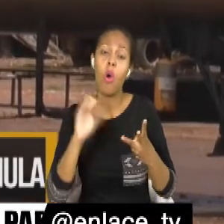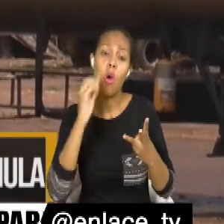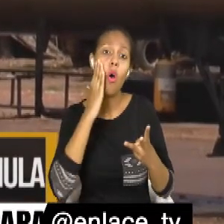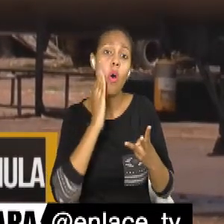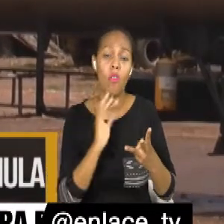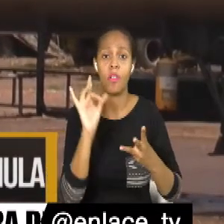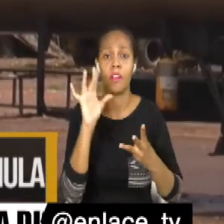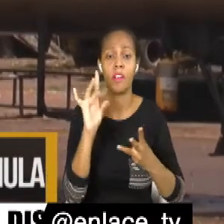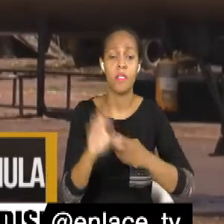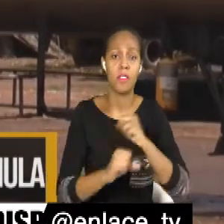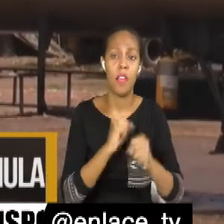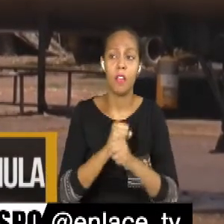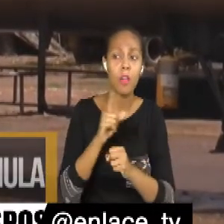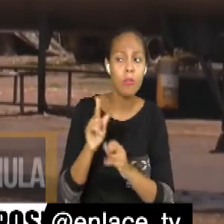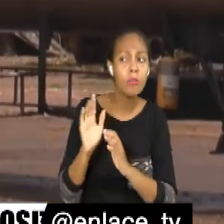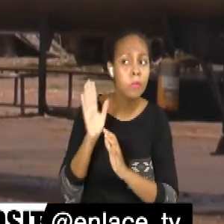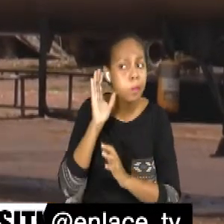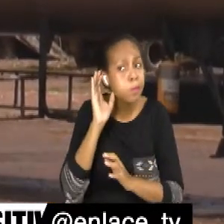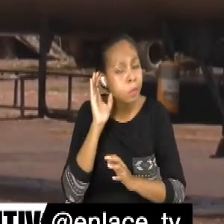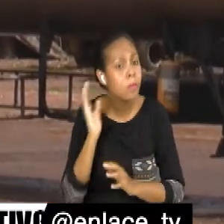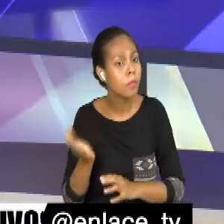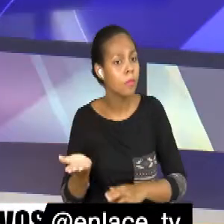en centros asistenciales del país.